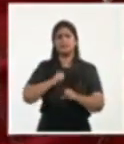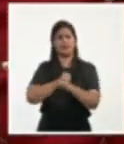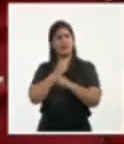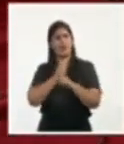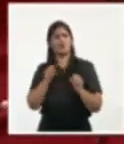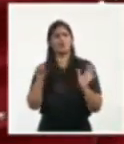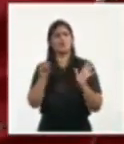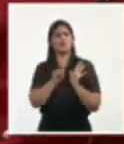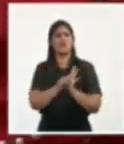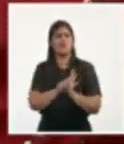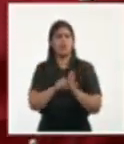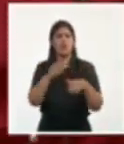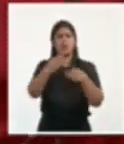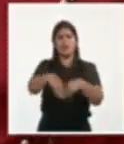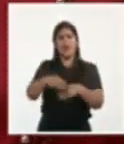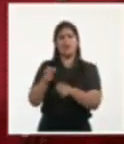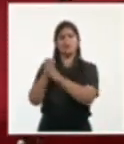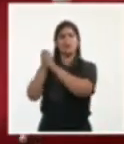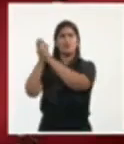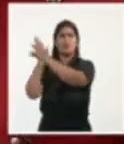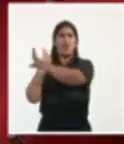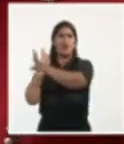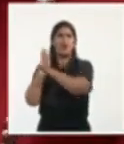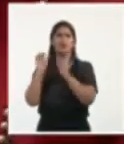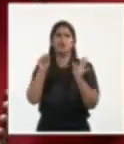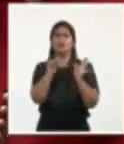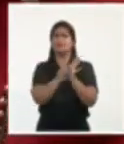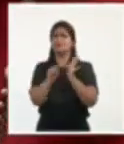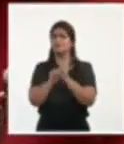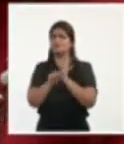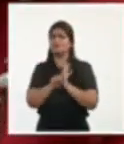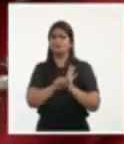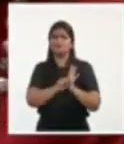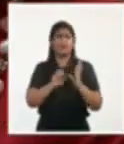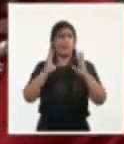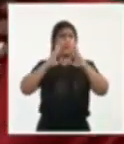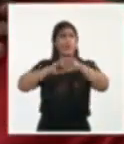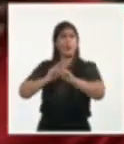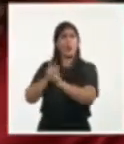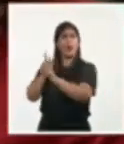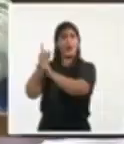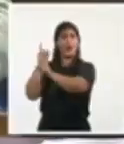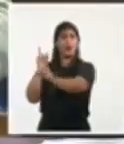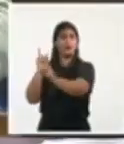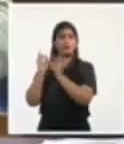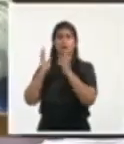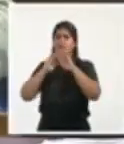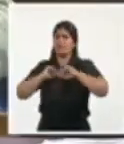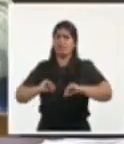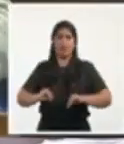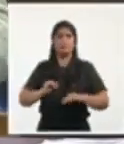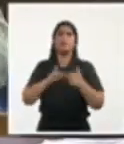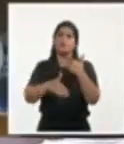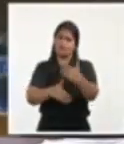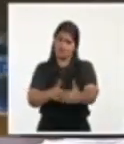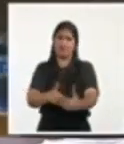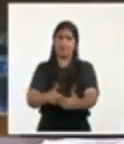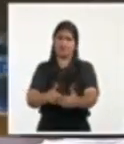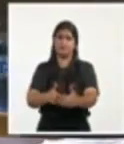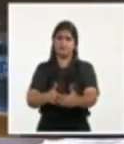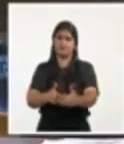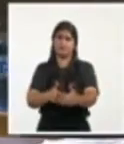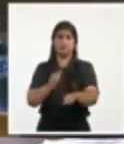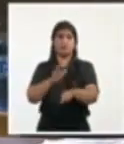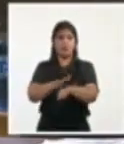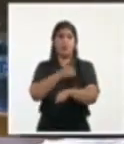sanitaria que no logramos que genere la disciplina necesaria para su enfrentamiento. Por otra parte,